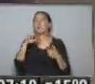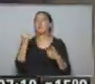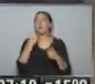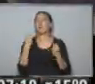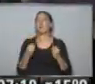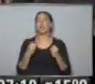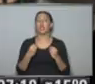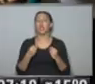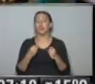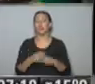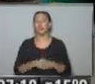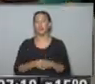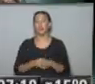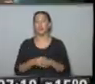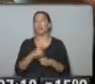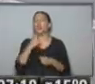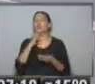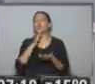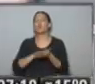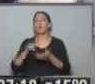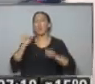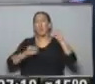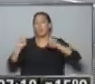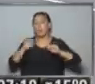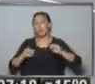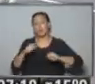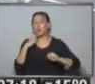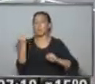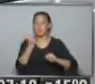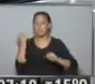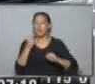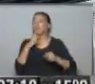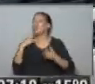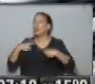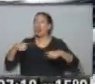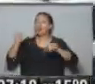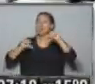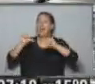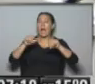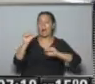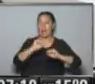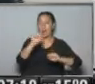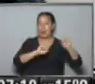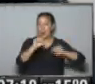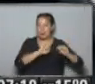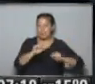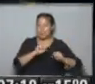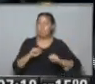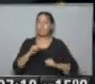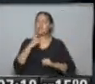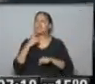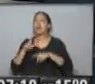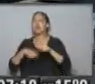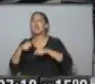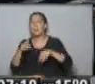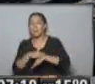Es un momento en que lo que es limpieza empieza a tener un valor, todos los artículos de limpieza, sigue teniendo valor las